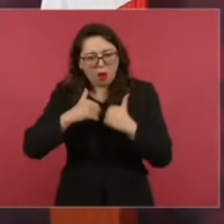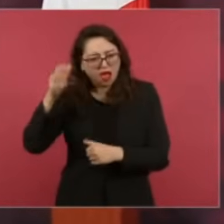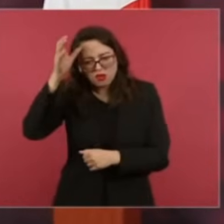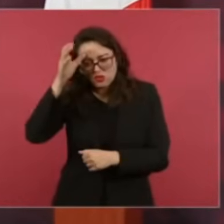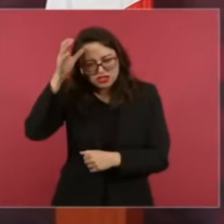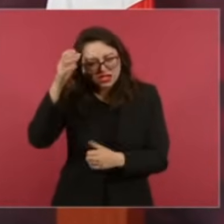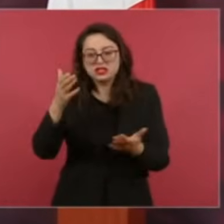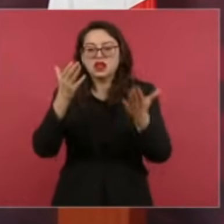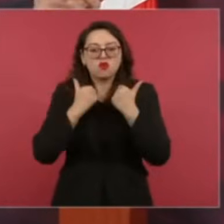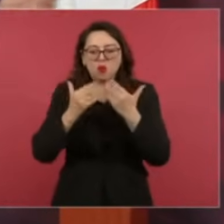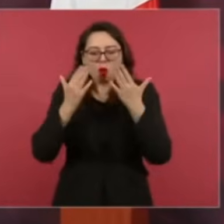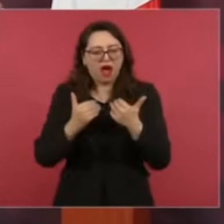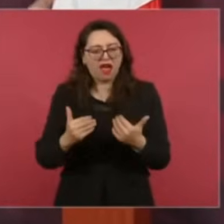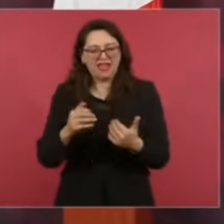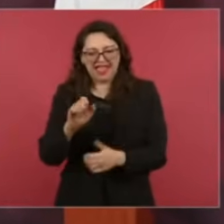Porque hay unos que